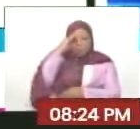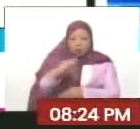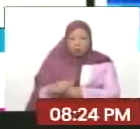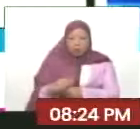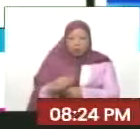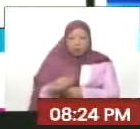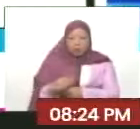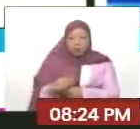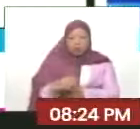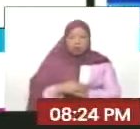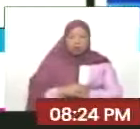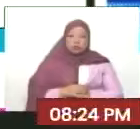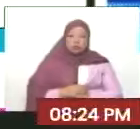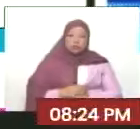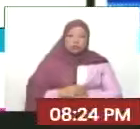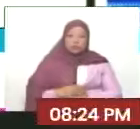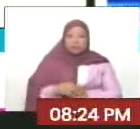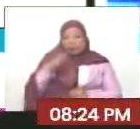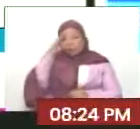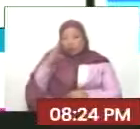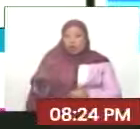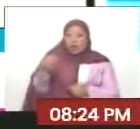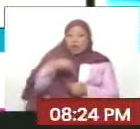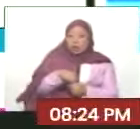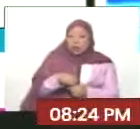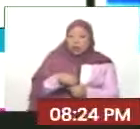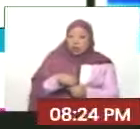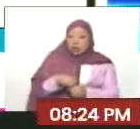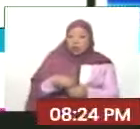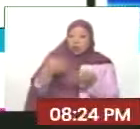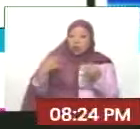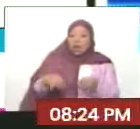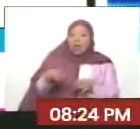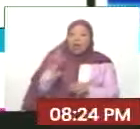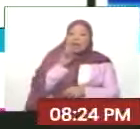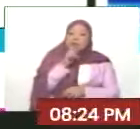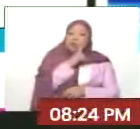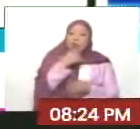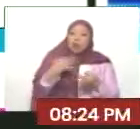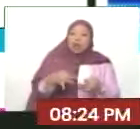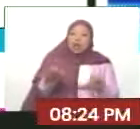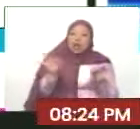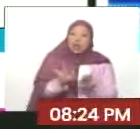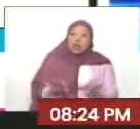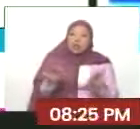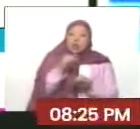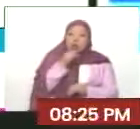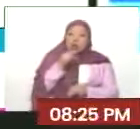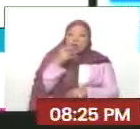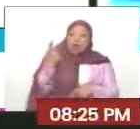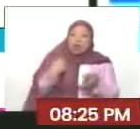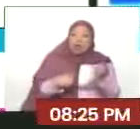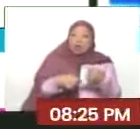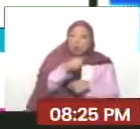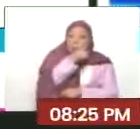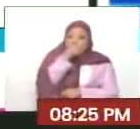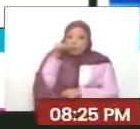roto récord de intercepción y neutralización de naves del